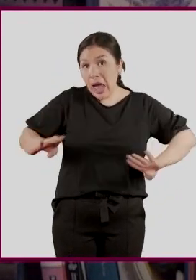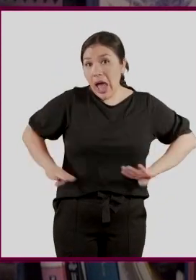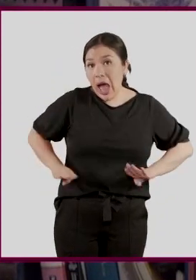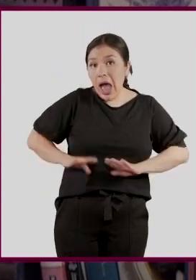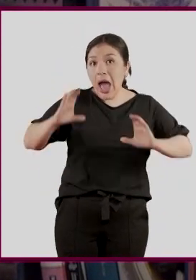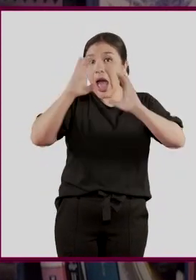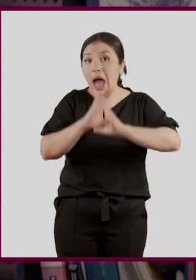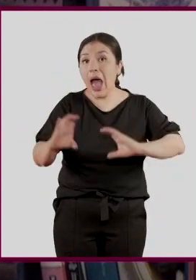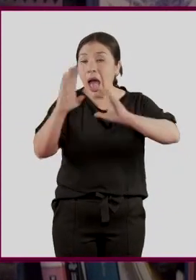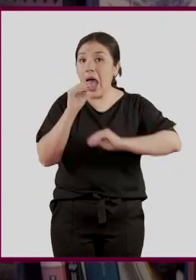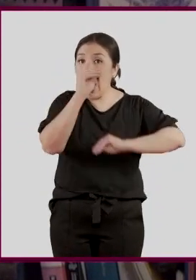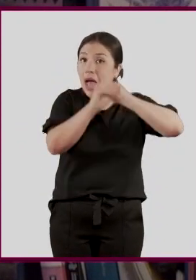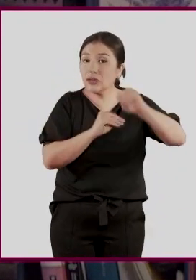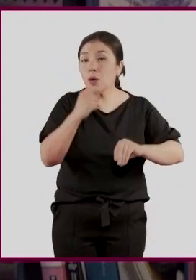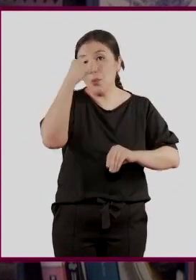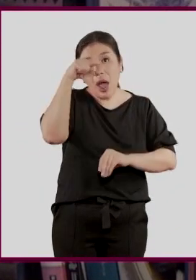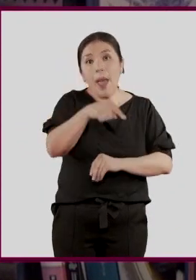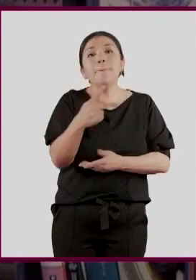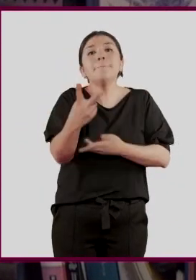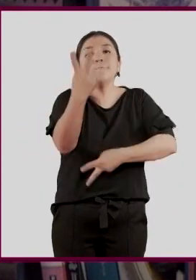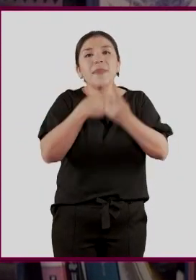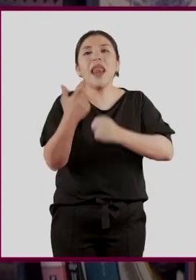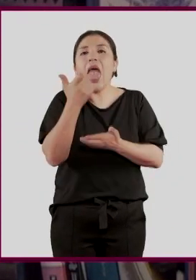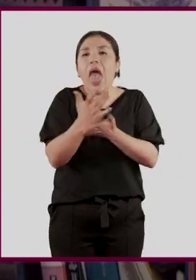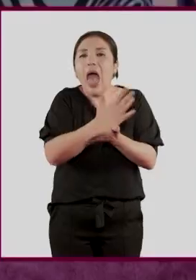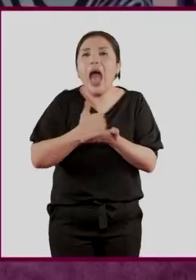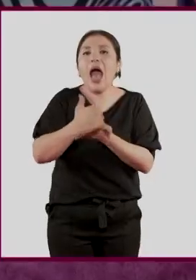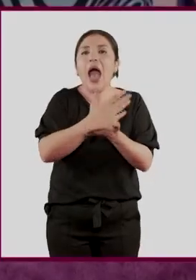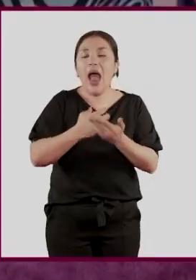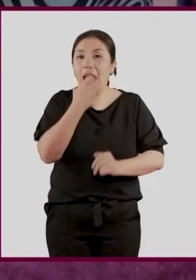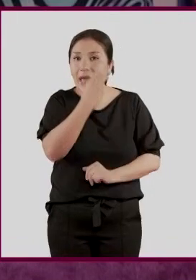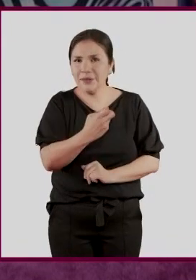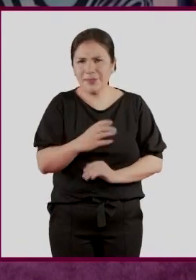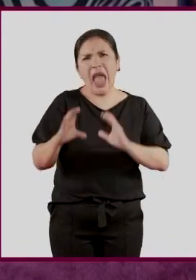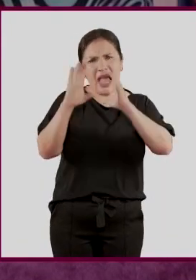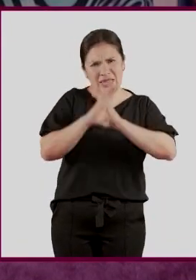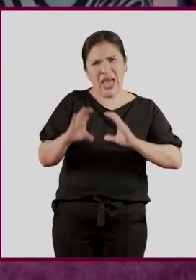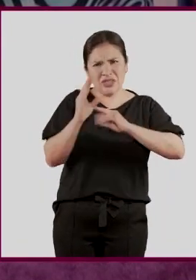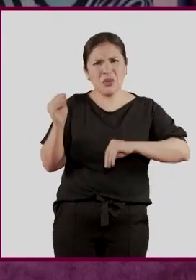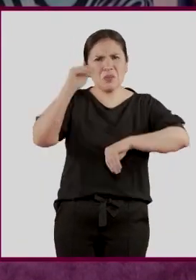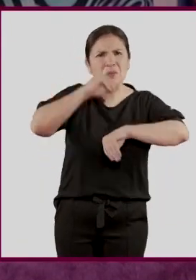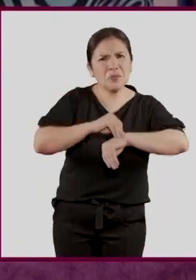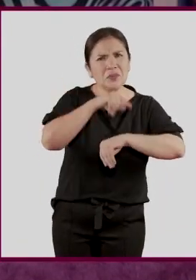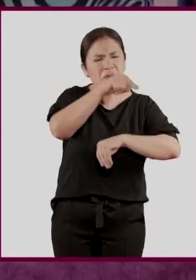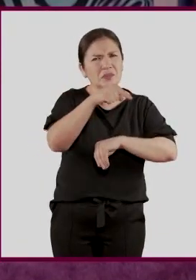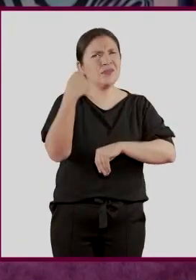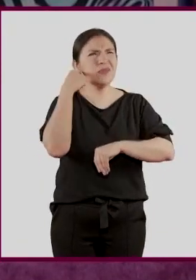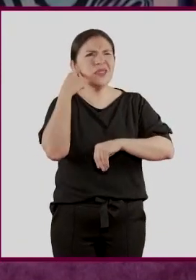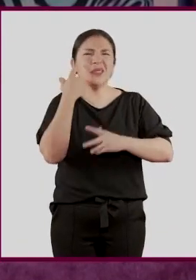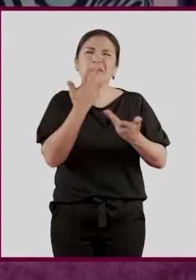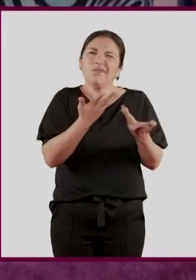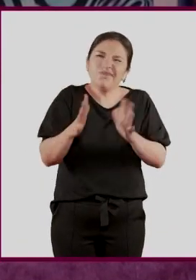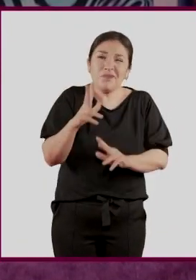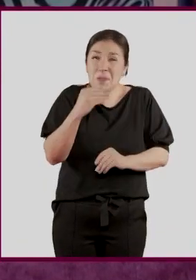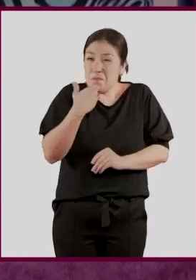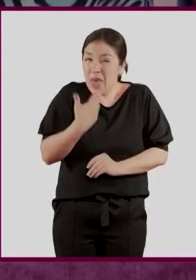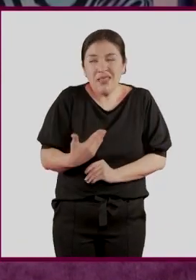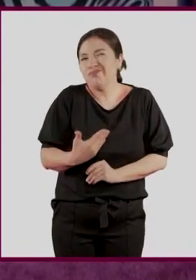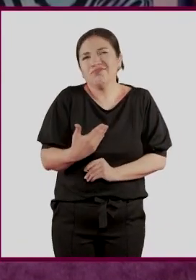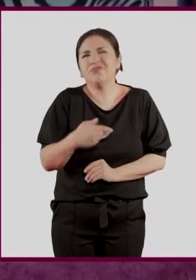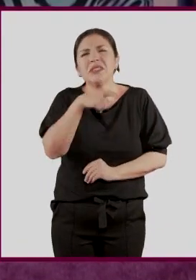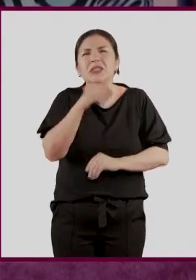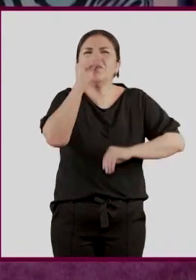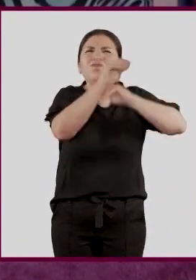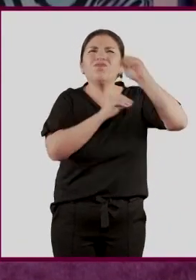su anuncio, porque va a tener ganancias económicas con ella. La rolita en el comercial al final quedó malona, y además el anuncio